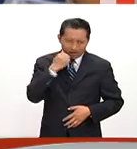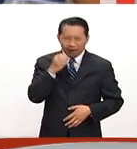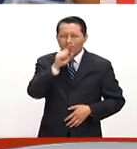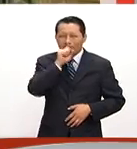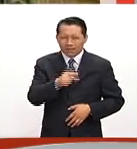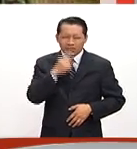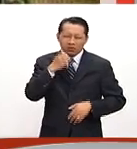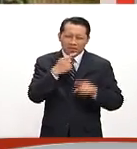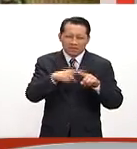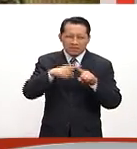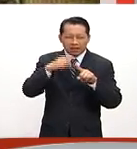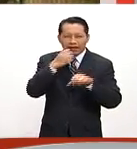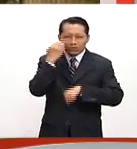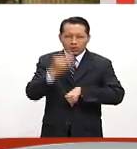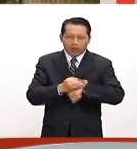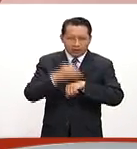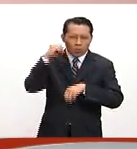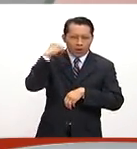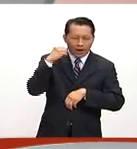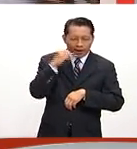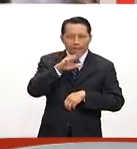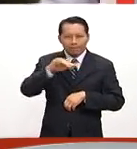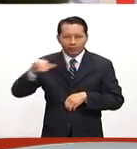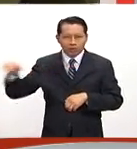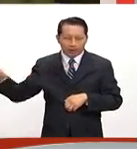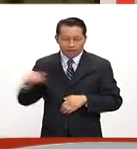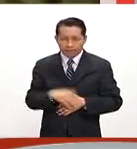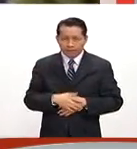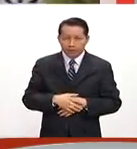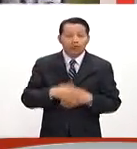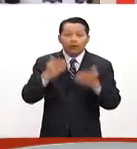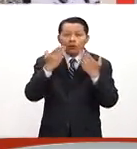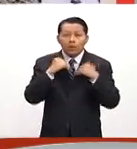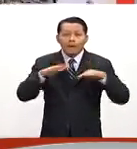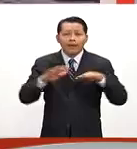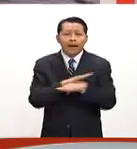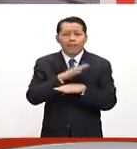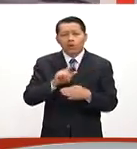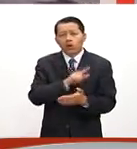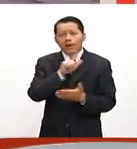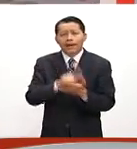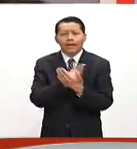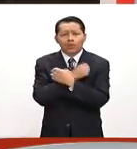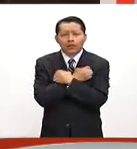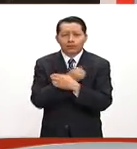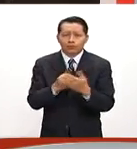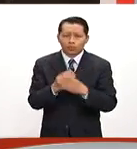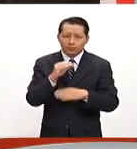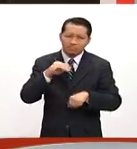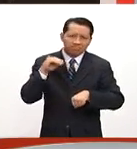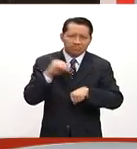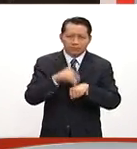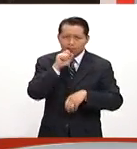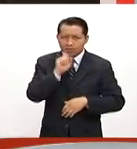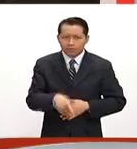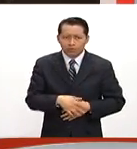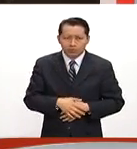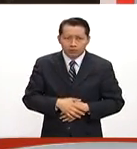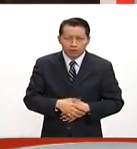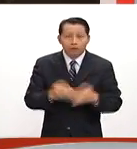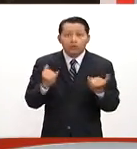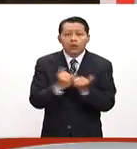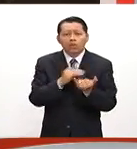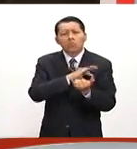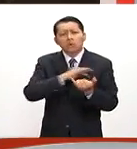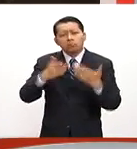200.000 estudiantes de Oaxaca y Michoacán. No habrá cambios en la reforma educativa. Tener abierta la puerta, si así lo decían